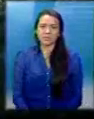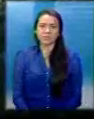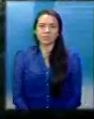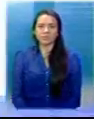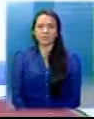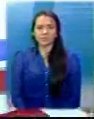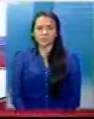¡Gracias!